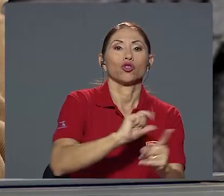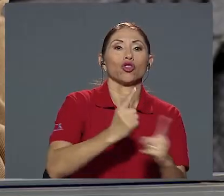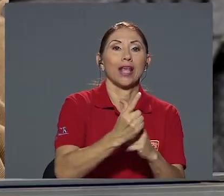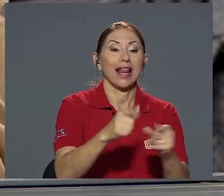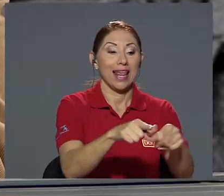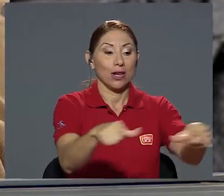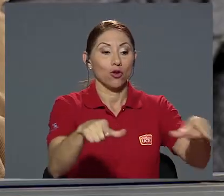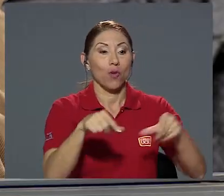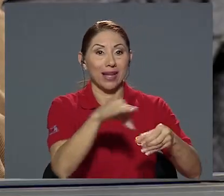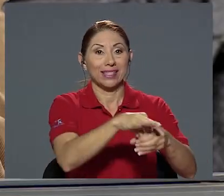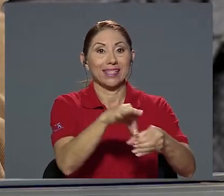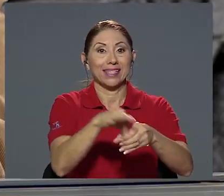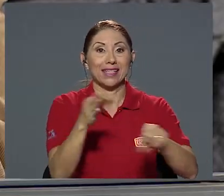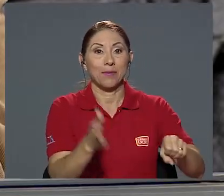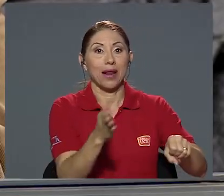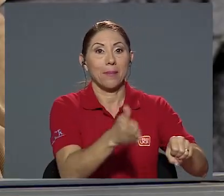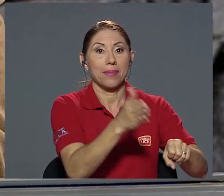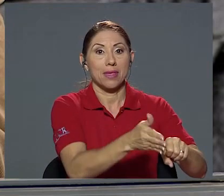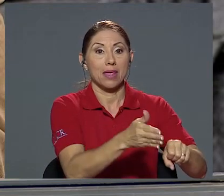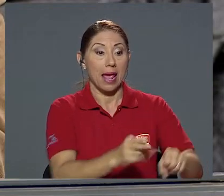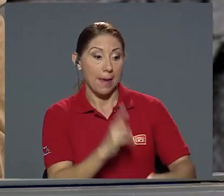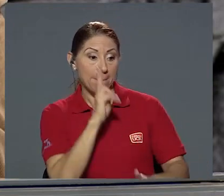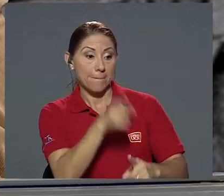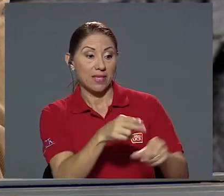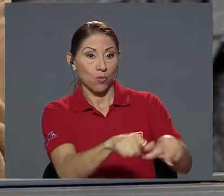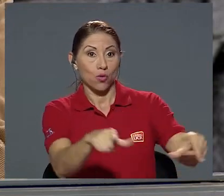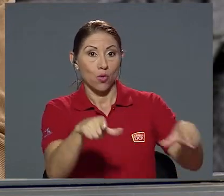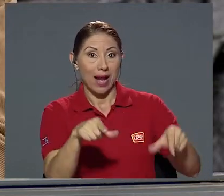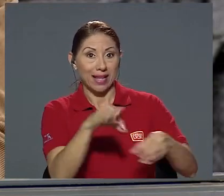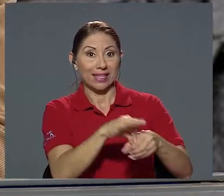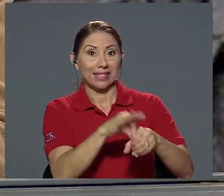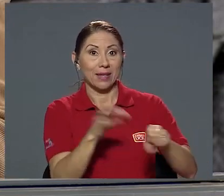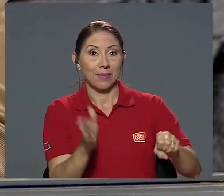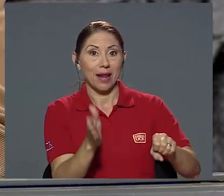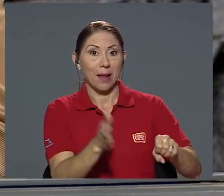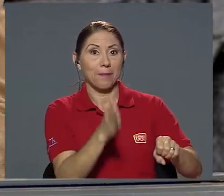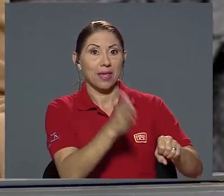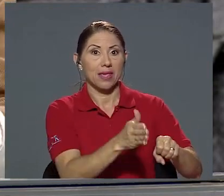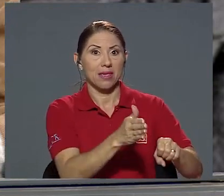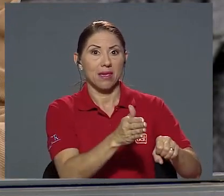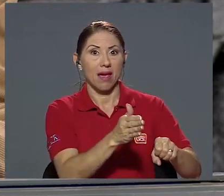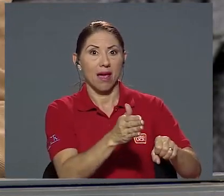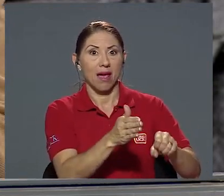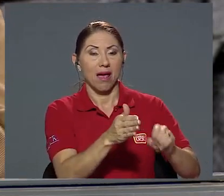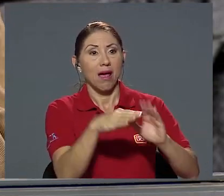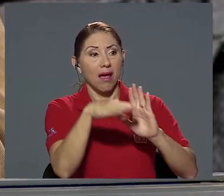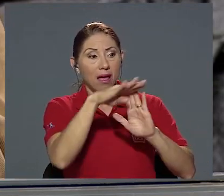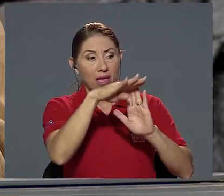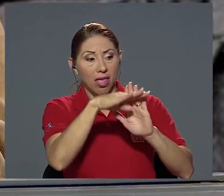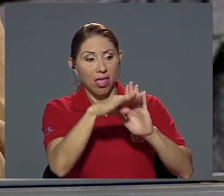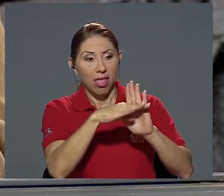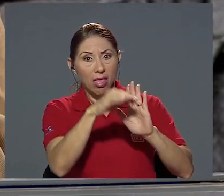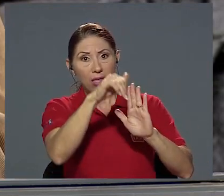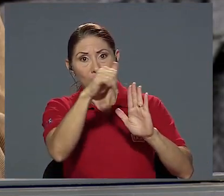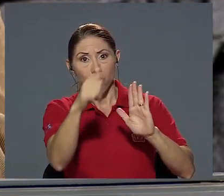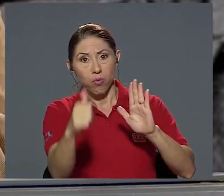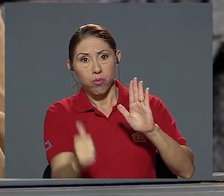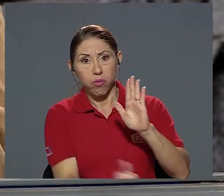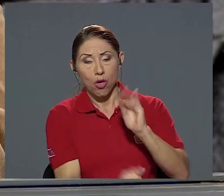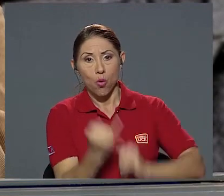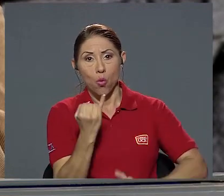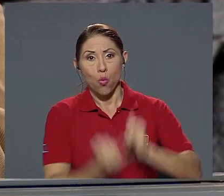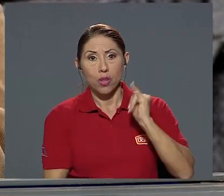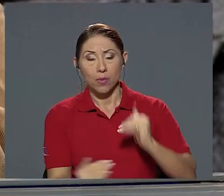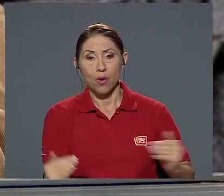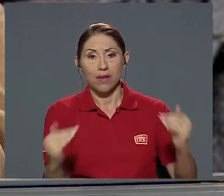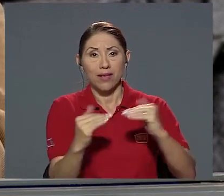el caso costarricense, y son los que están ubicados en el de últimos en el ranking del desarrollo